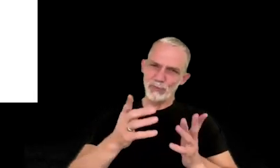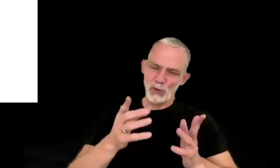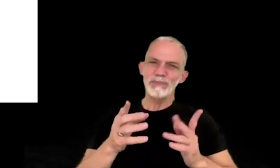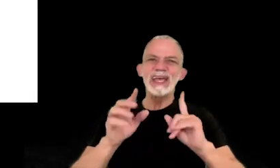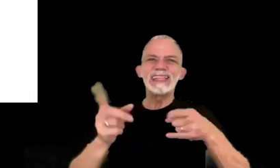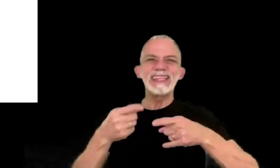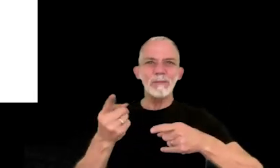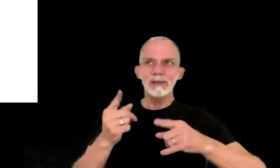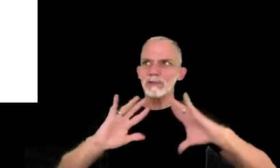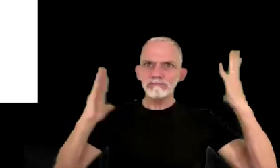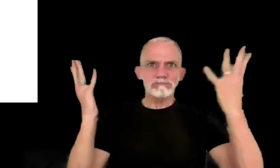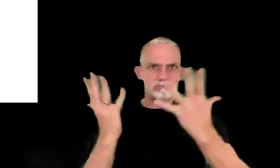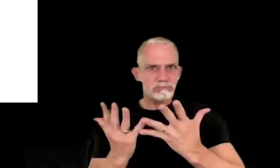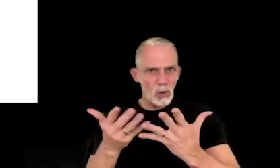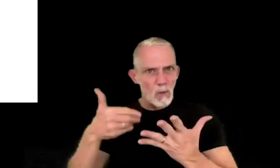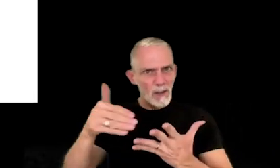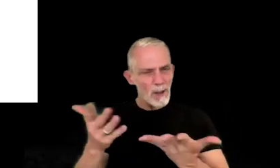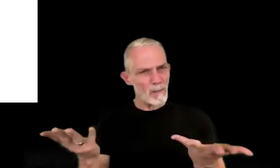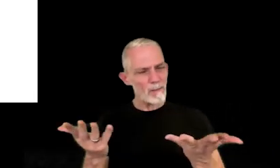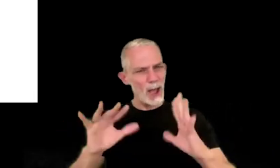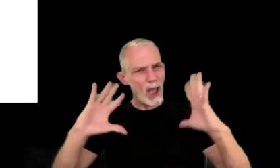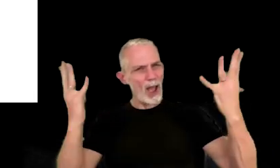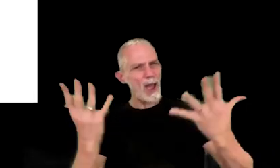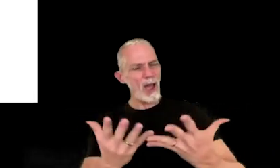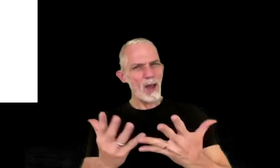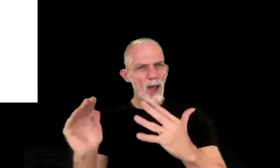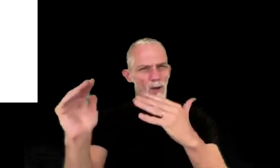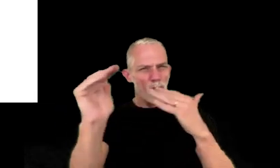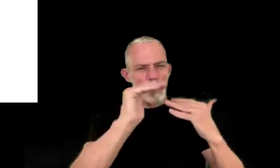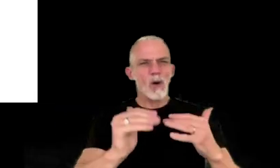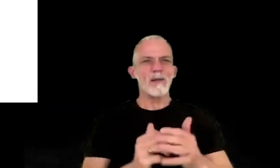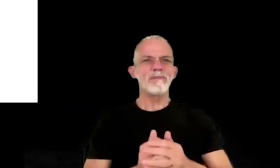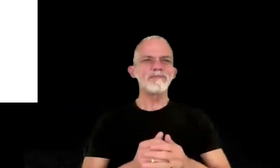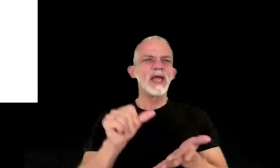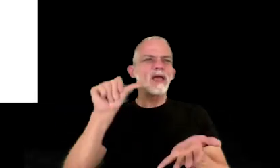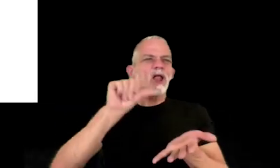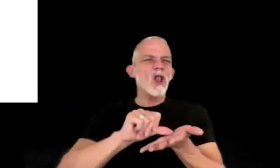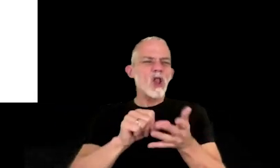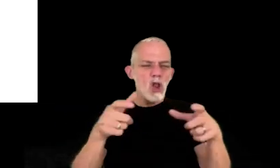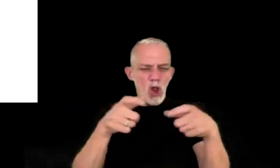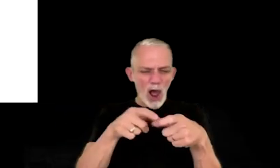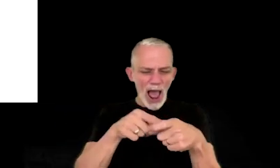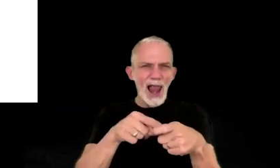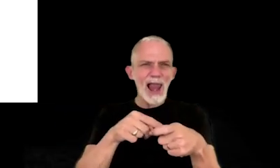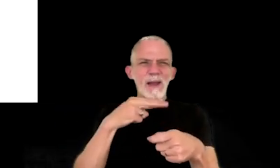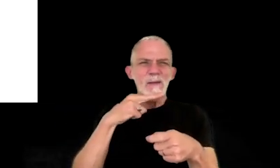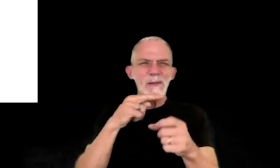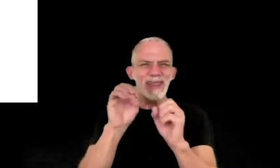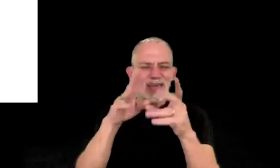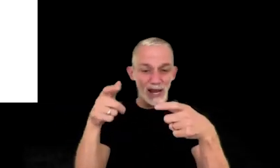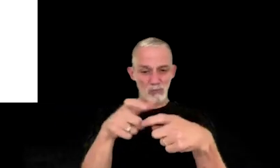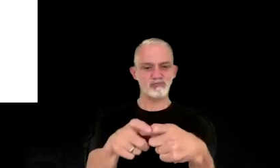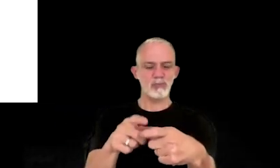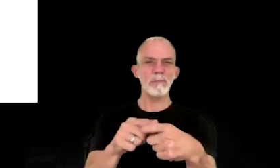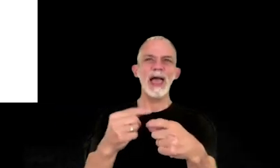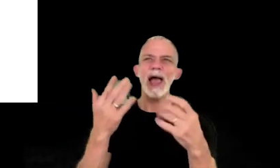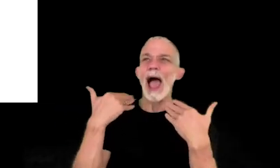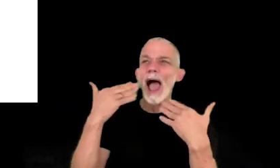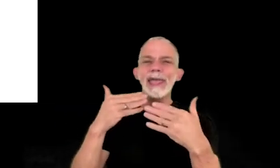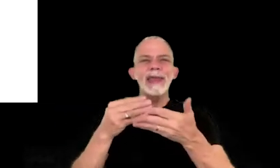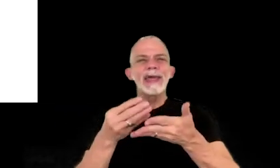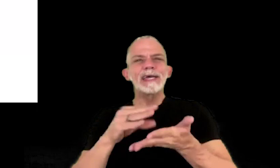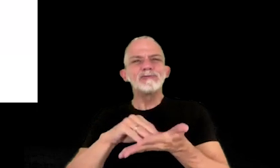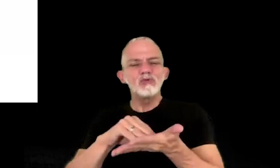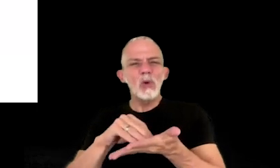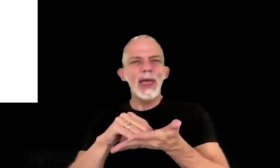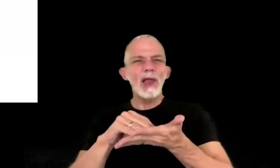pueden ser globales y van a ser globales. ¿El local en qué sentido? El local en el sentido de que el aire, el suelo, va